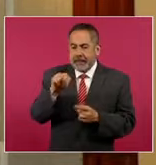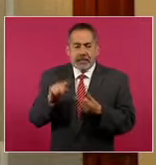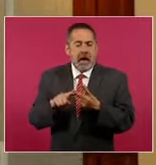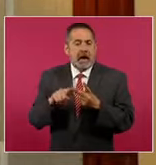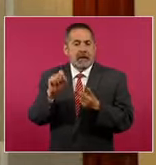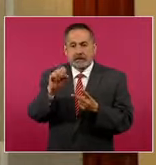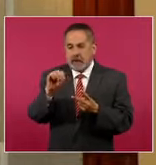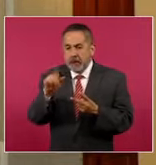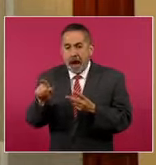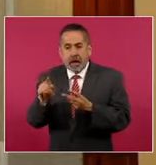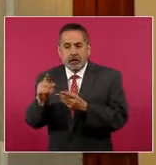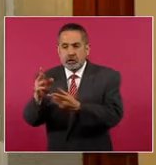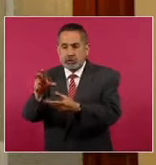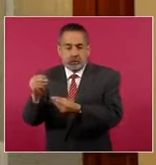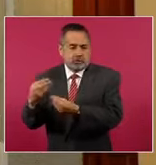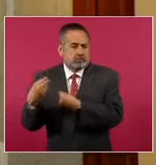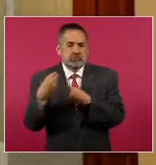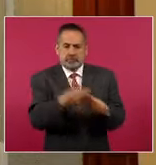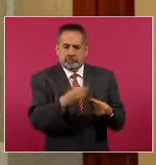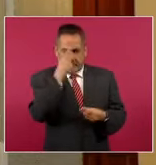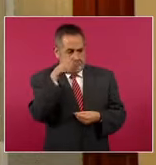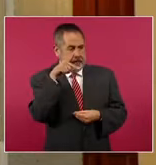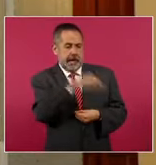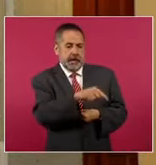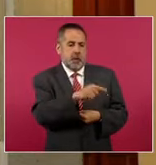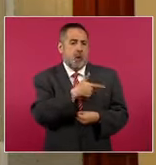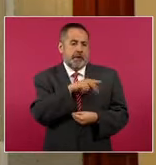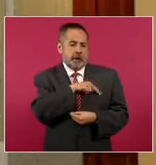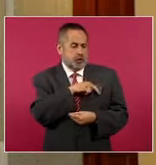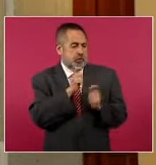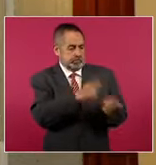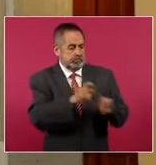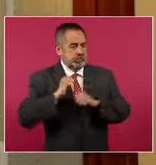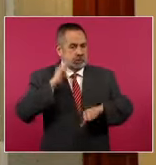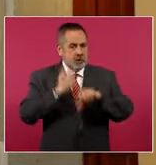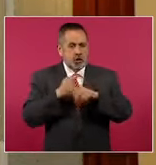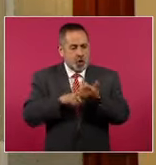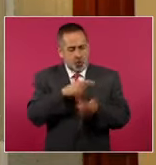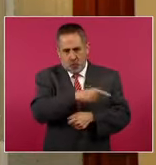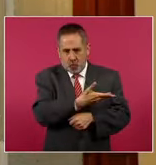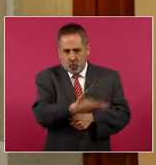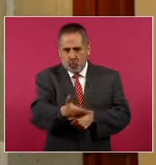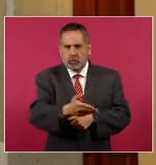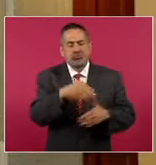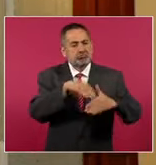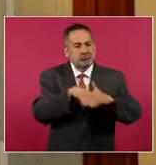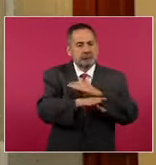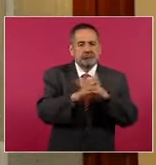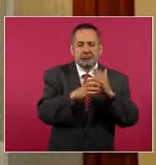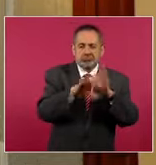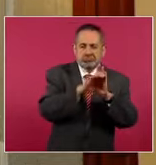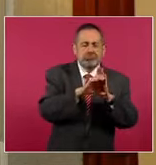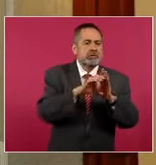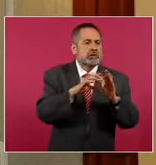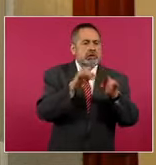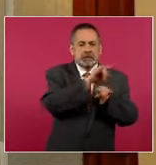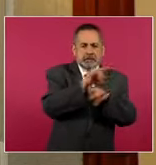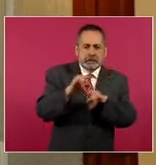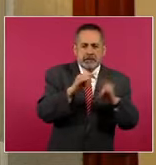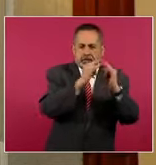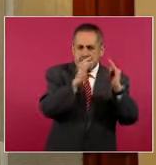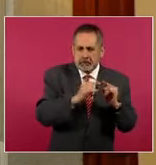se le cedieron a la Guardia Nacional para que fueran ocupadas por las compañías y ya no